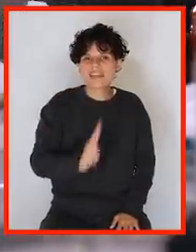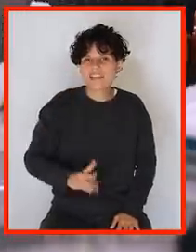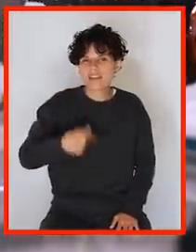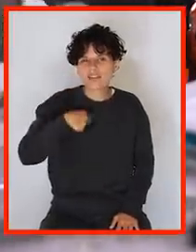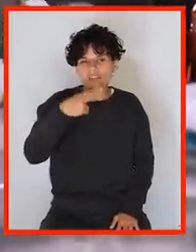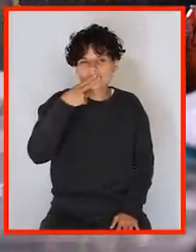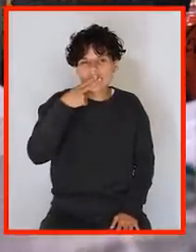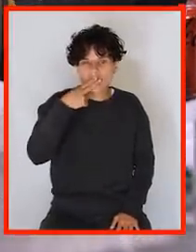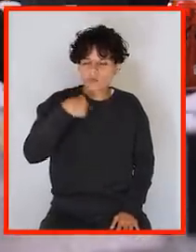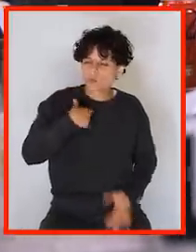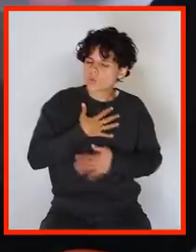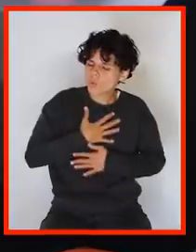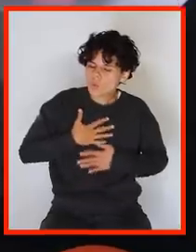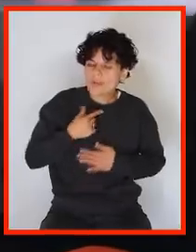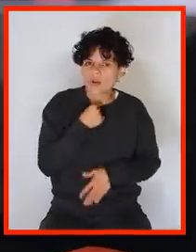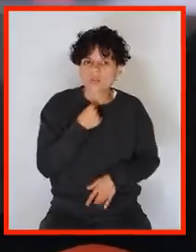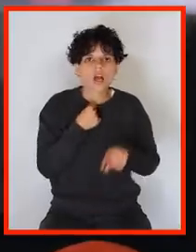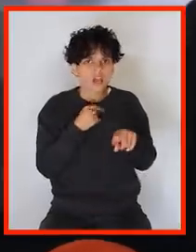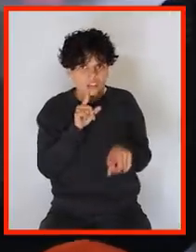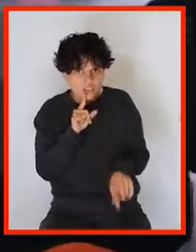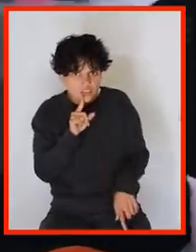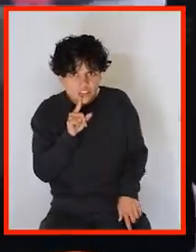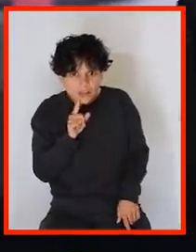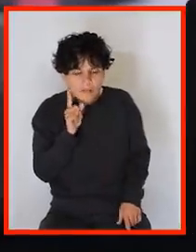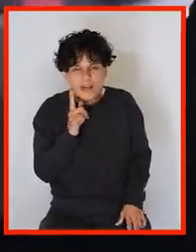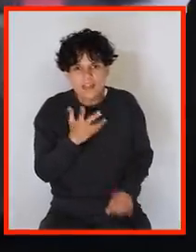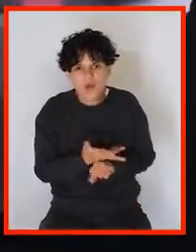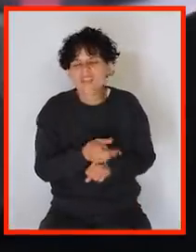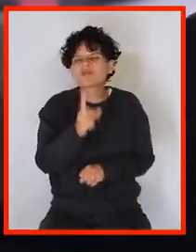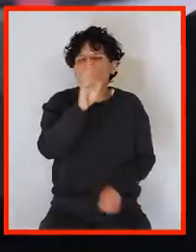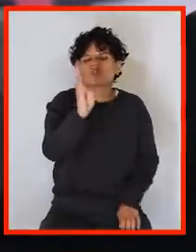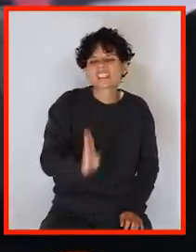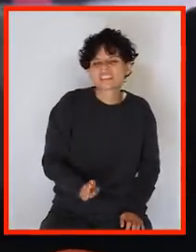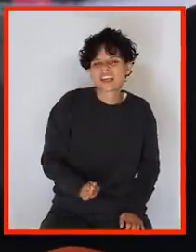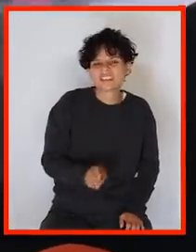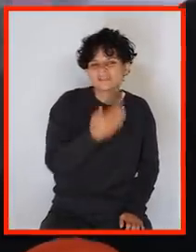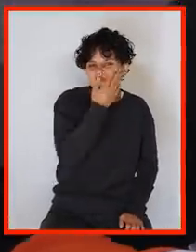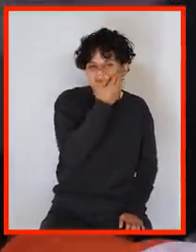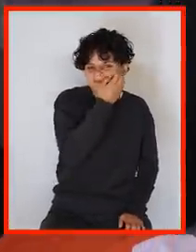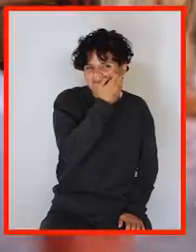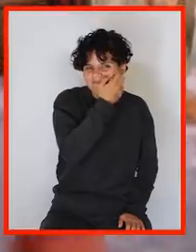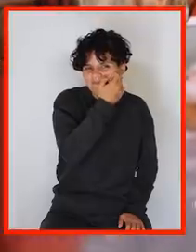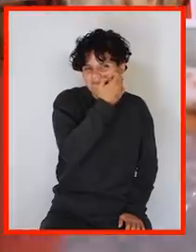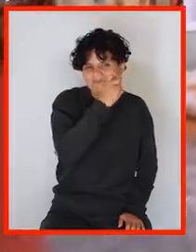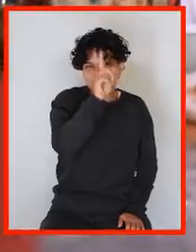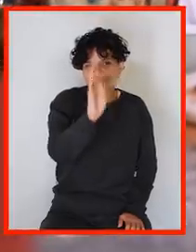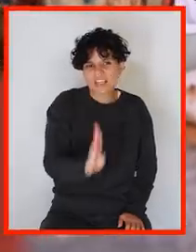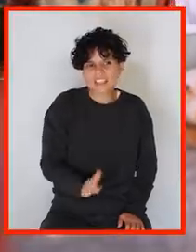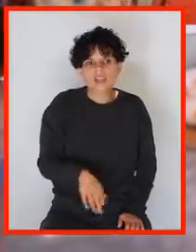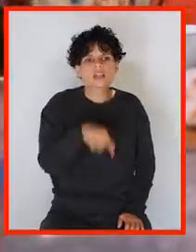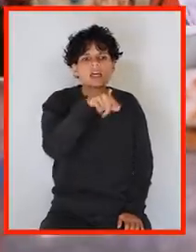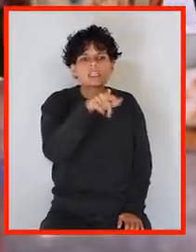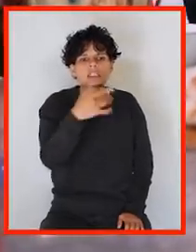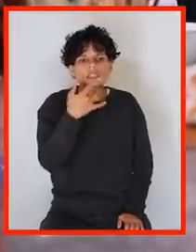cigarros brasileños, pero... No, me digas que tenés, no. No, bueno, si tenés esa weá, te prendo 5 velas.